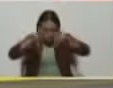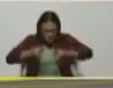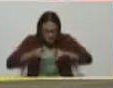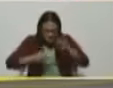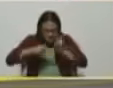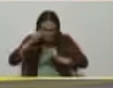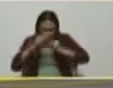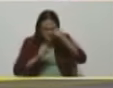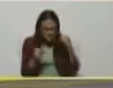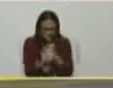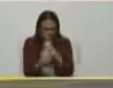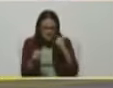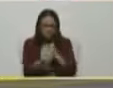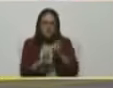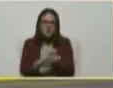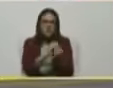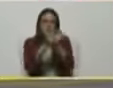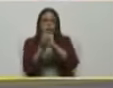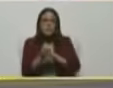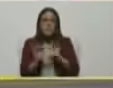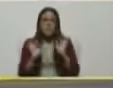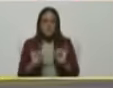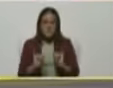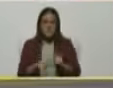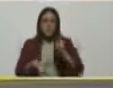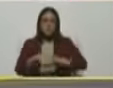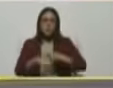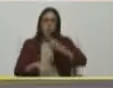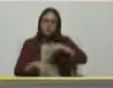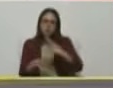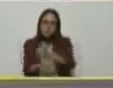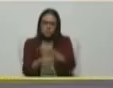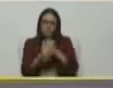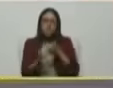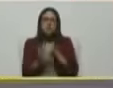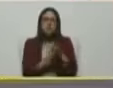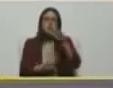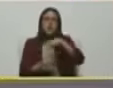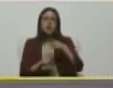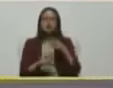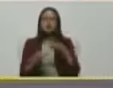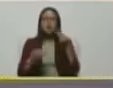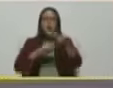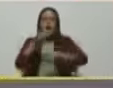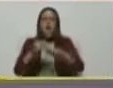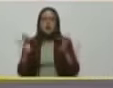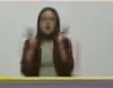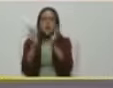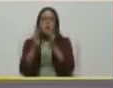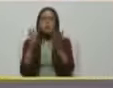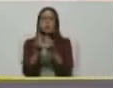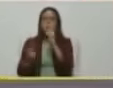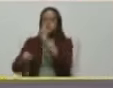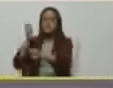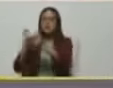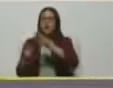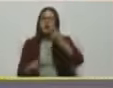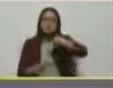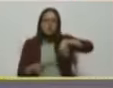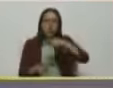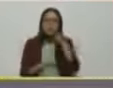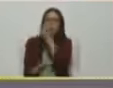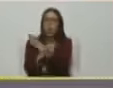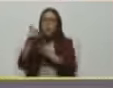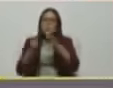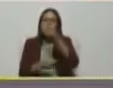en ese preciso momento retomamos las negociaciones con Trinidad y Tobago para buscar una fórmula